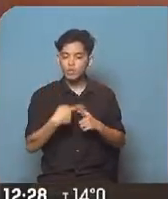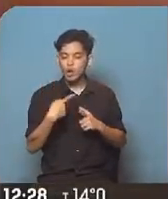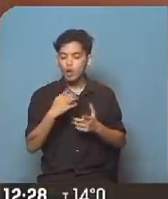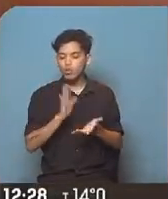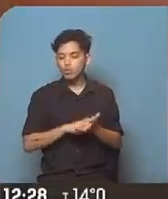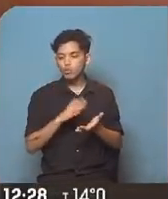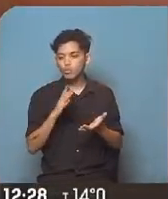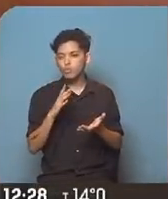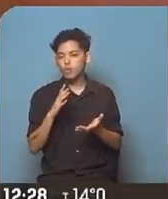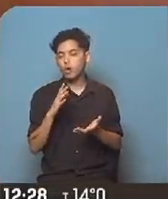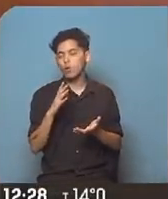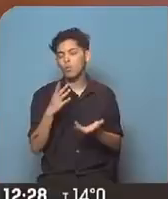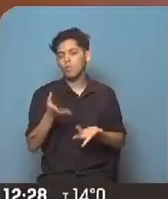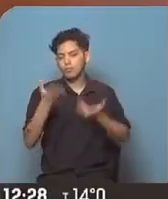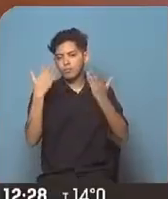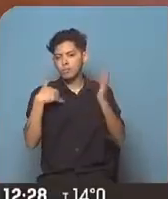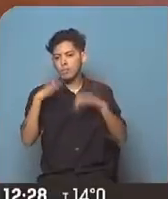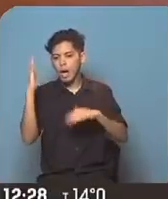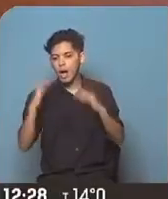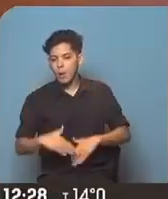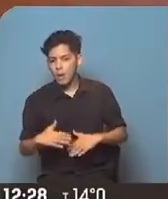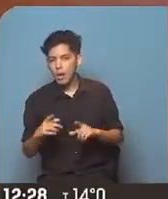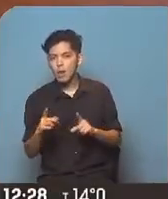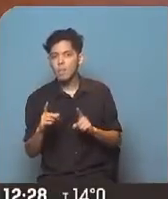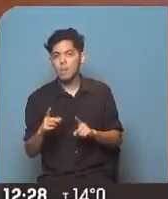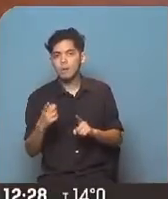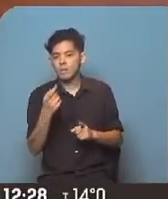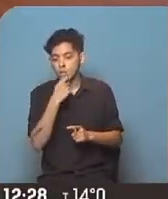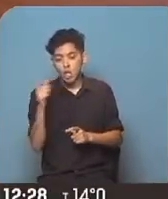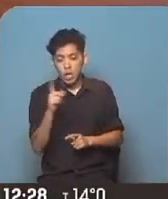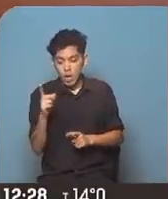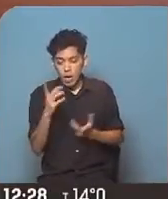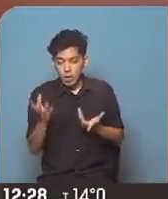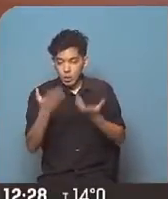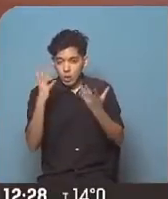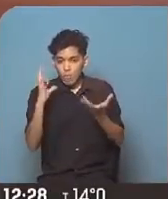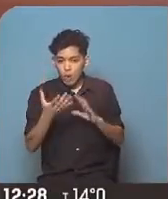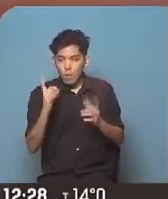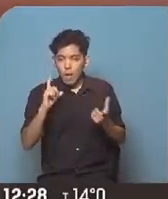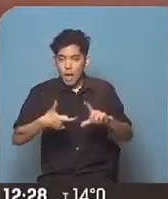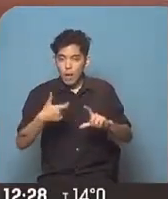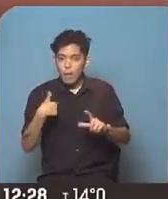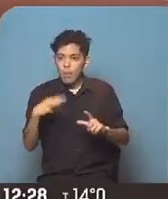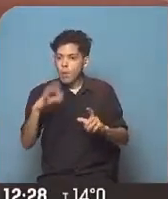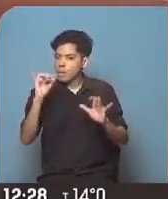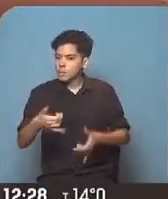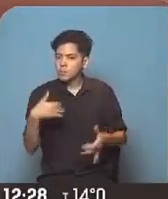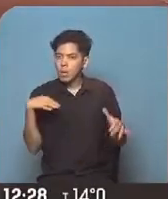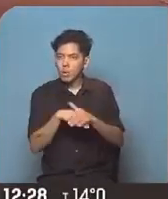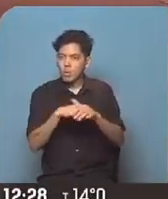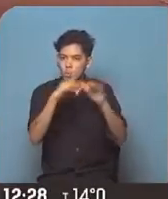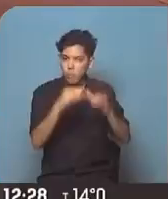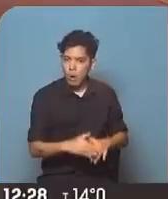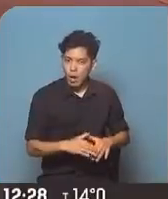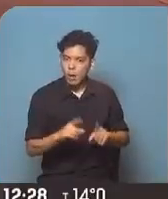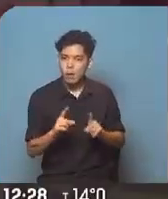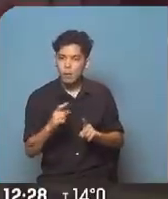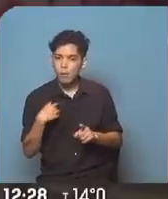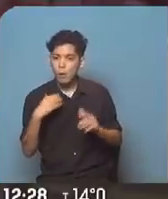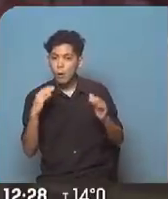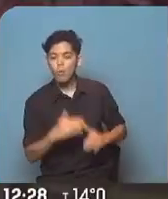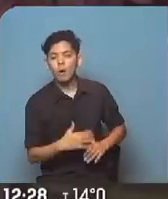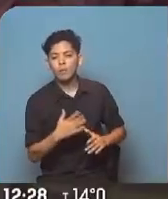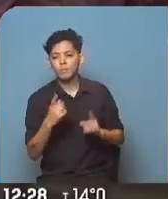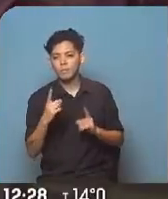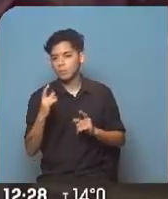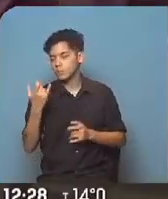presión sobre las reservas a la baja. Si vos no querés que suba el tipo de cambio, tenés que aceptar que bajen las reservas. Si no querés que la baja de reserva, la tasa